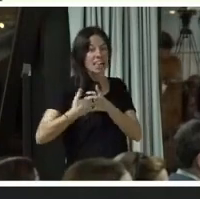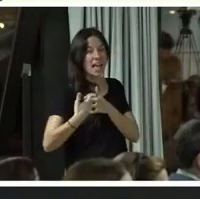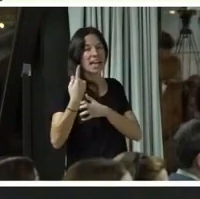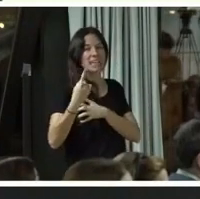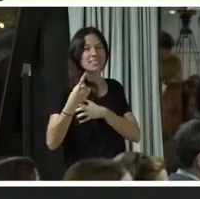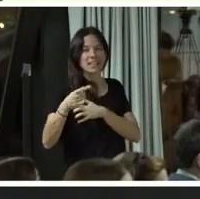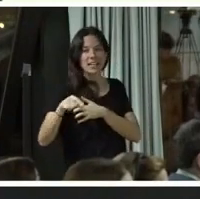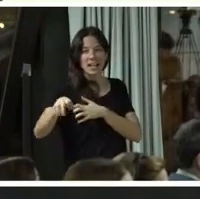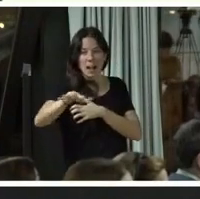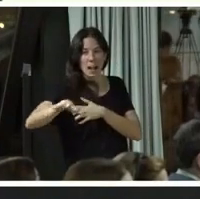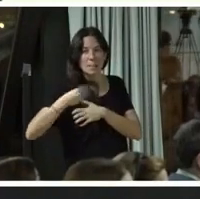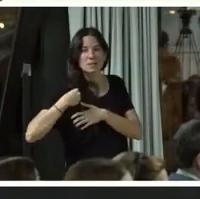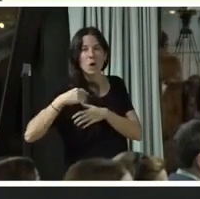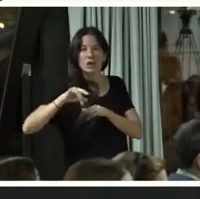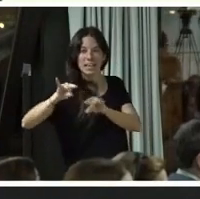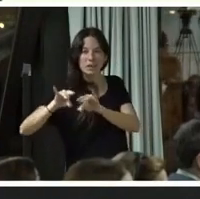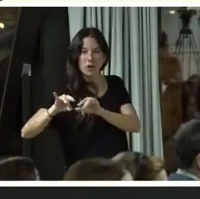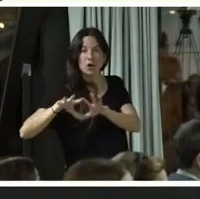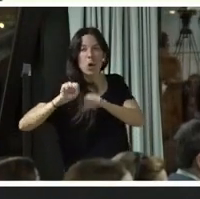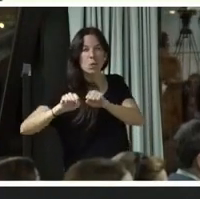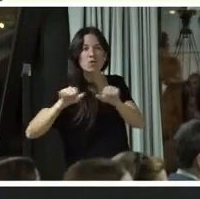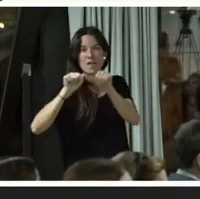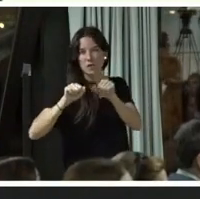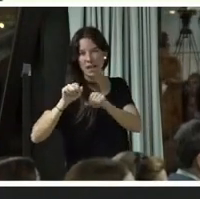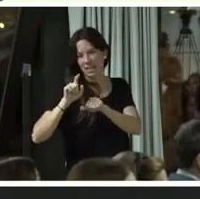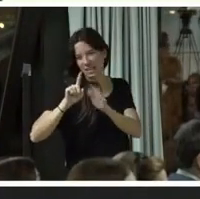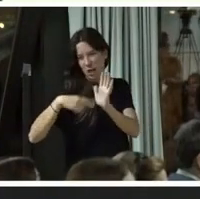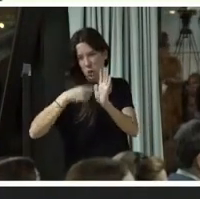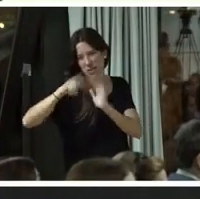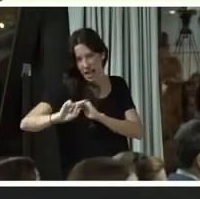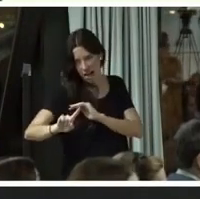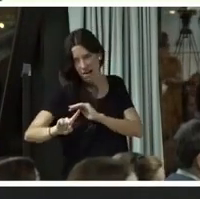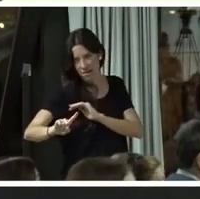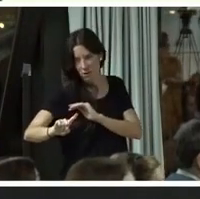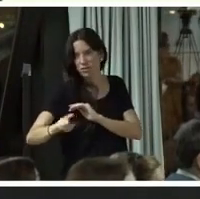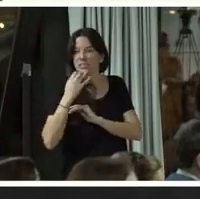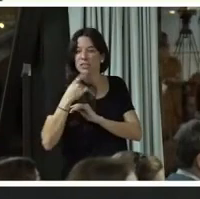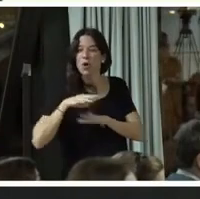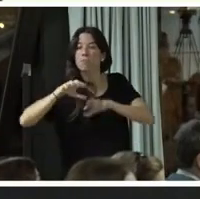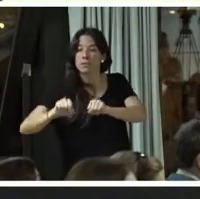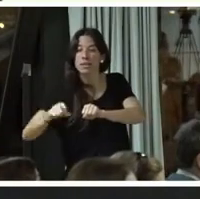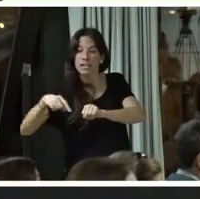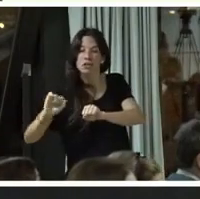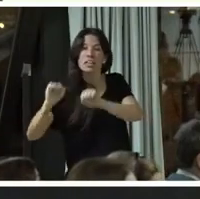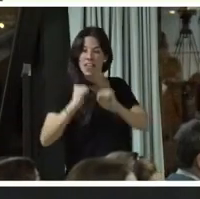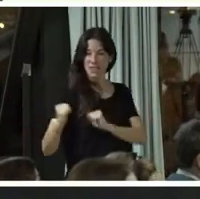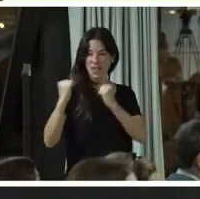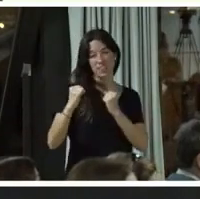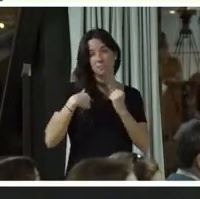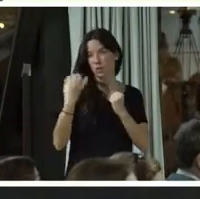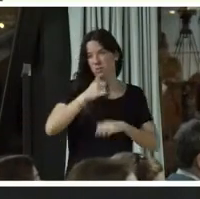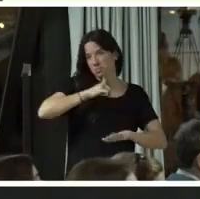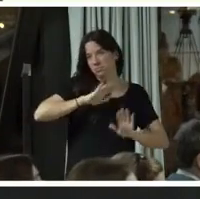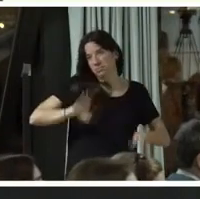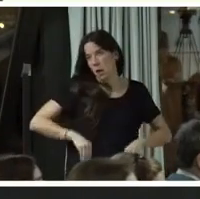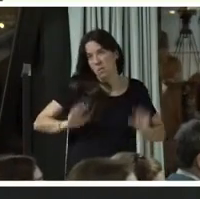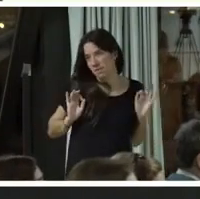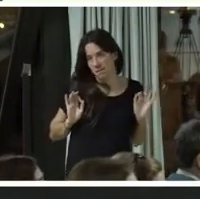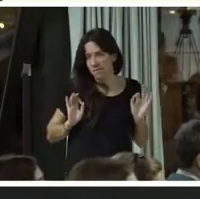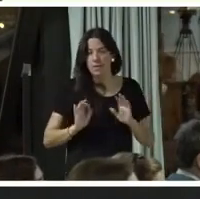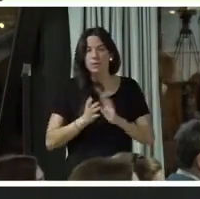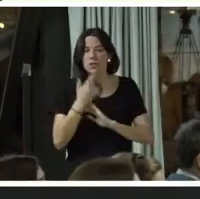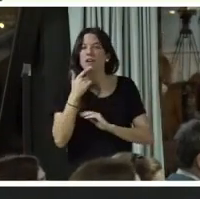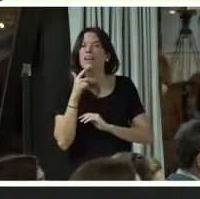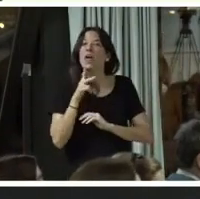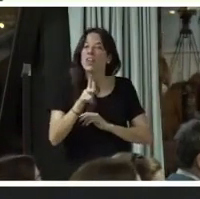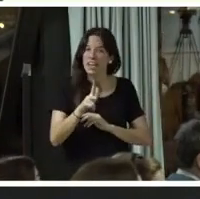ocupa de manera ilegal es decir eh Hay que y ahora quiero terminar también con esa cuestión más tarde es el el el derecho a